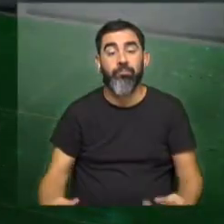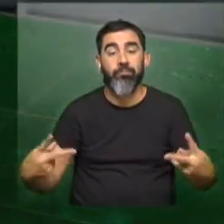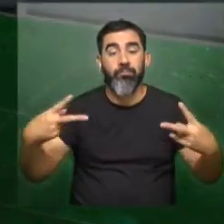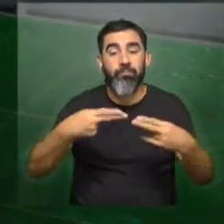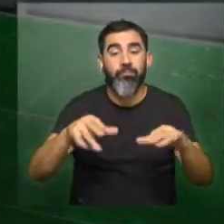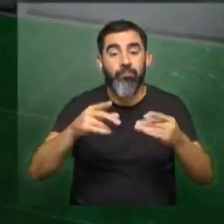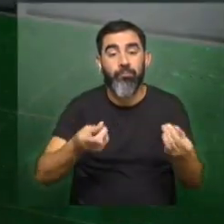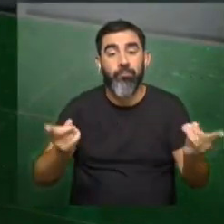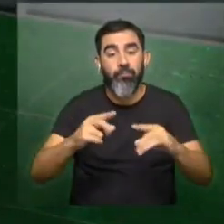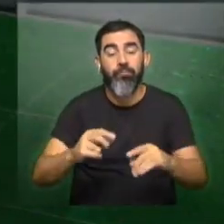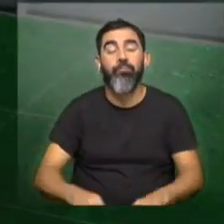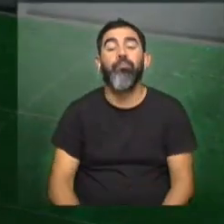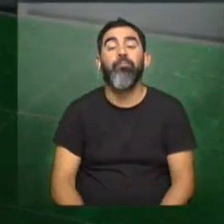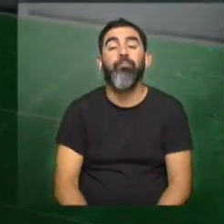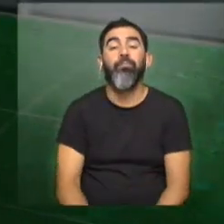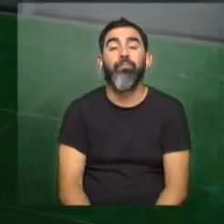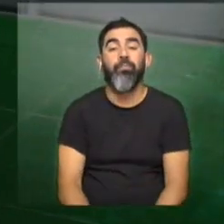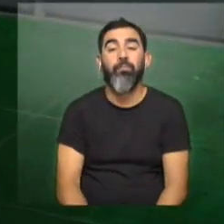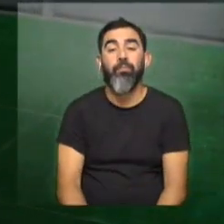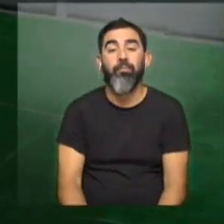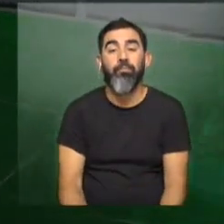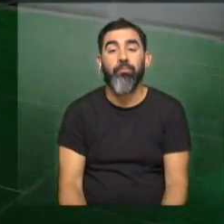Hacemos una pausa muy breve, ¿eh? Volvemos enseguida.